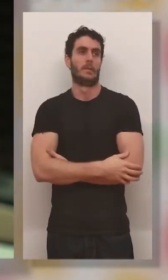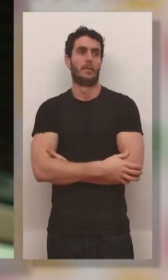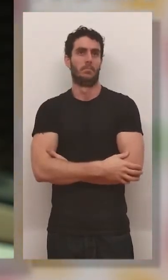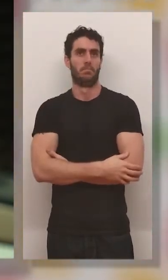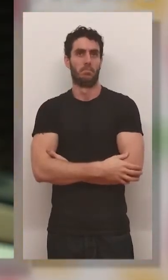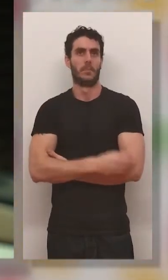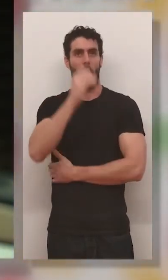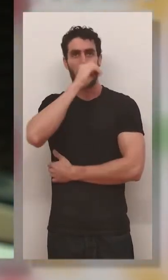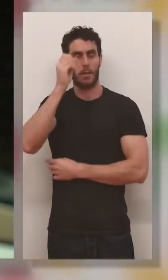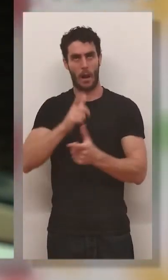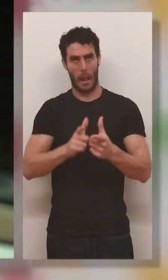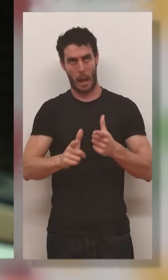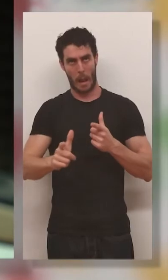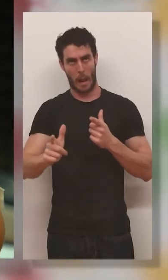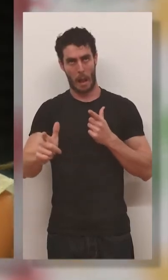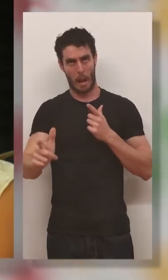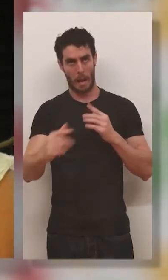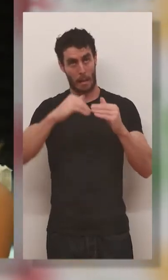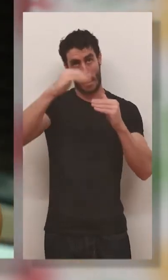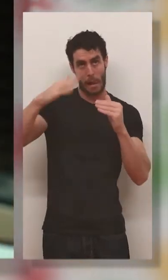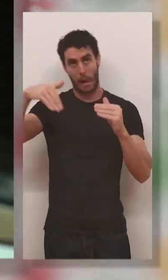las canciones largas que tienen así